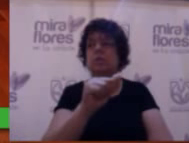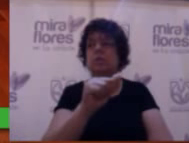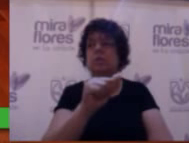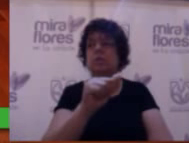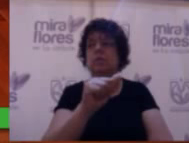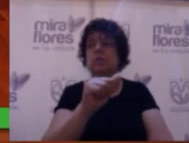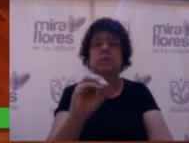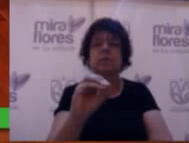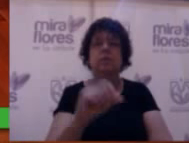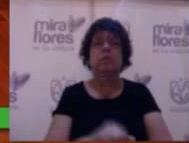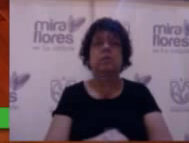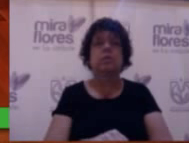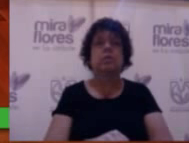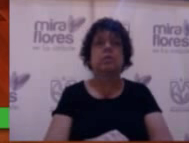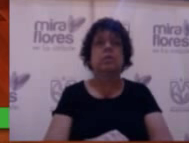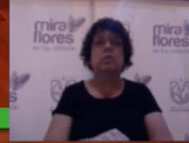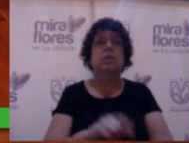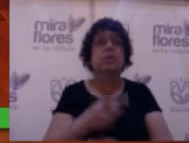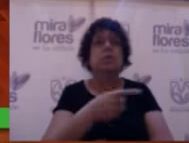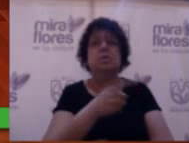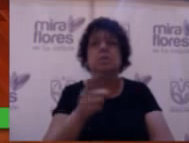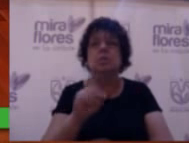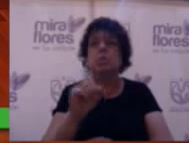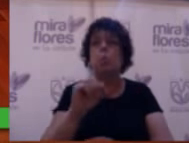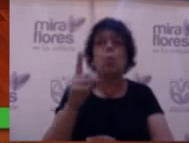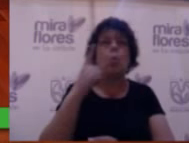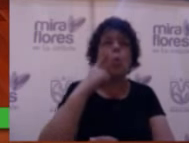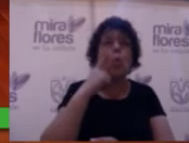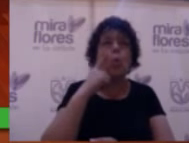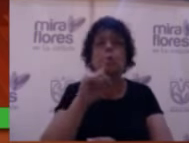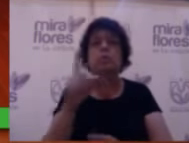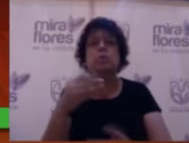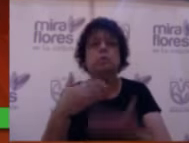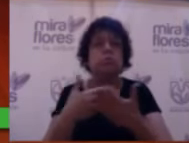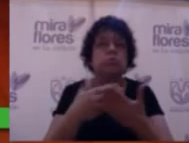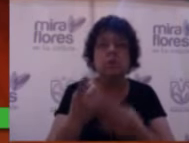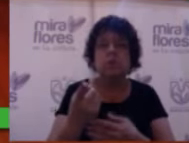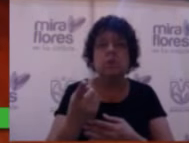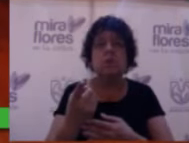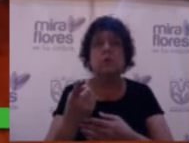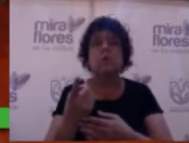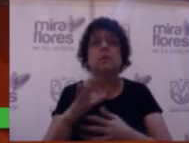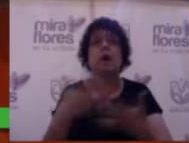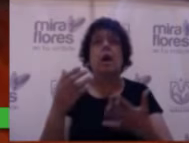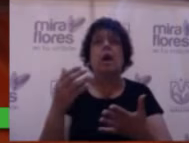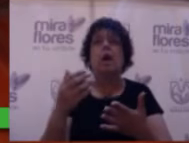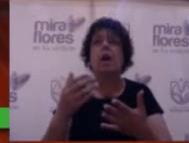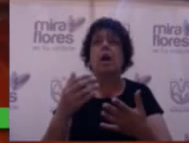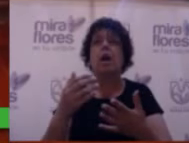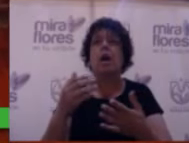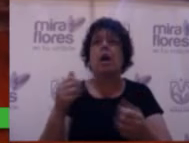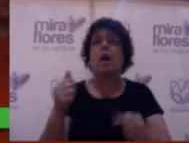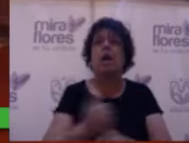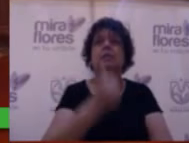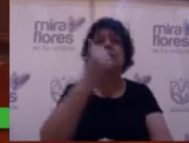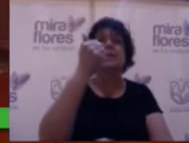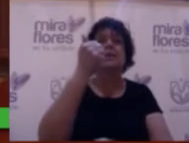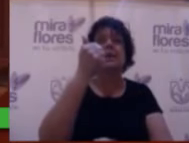Aldo Chaparro, para los que no lo tienen muy cercano, no están familiarizados con él, acaba de ganar el premio